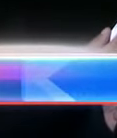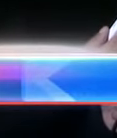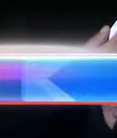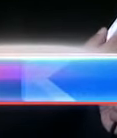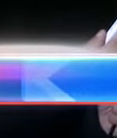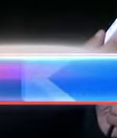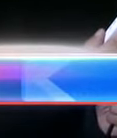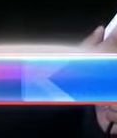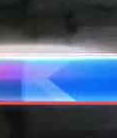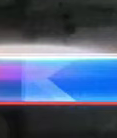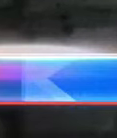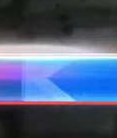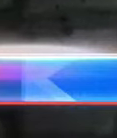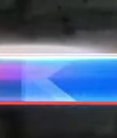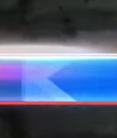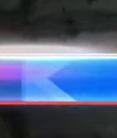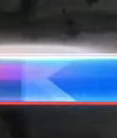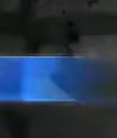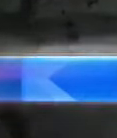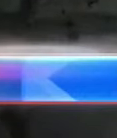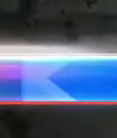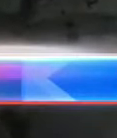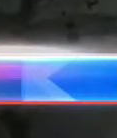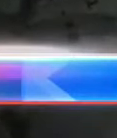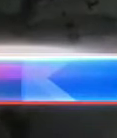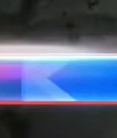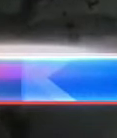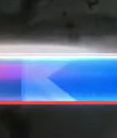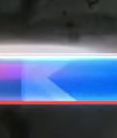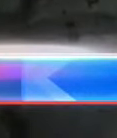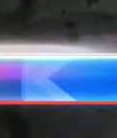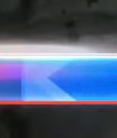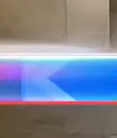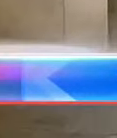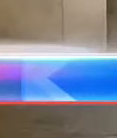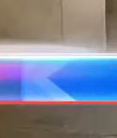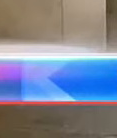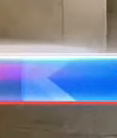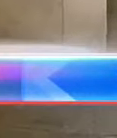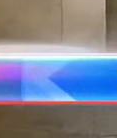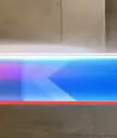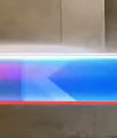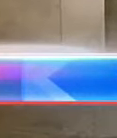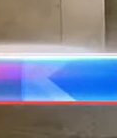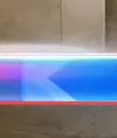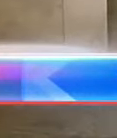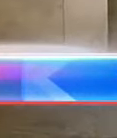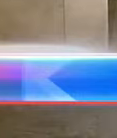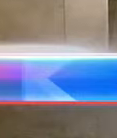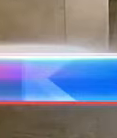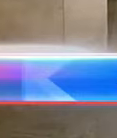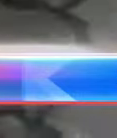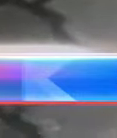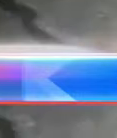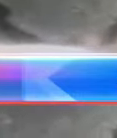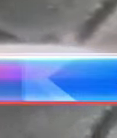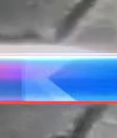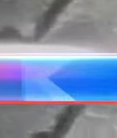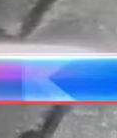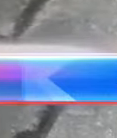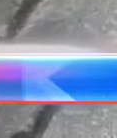para él y 1 para ella. Ante las constantes amenazas, la mujer sacó una boleta de auxilio, pero ni el papel le salvó la